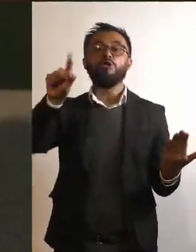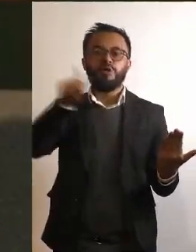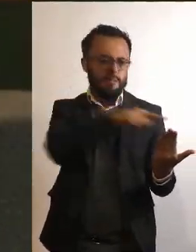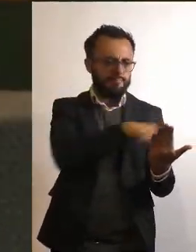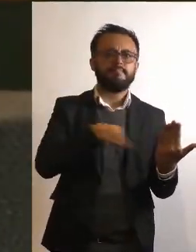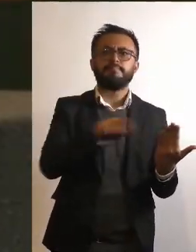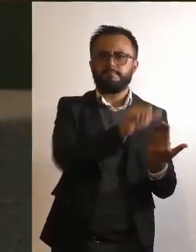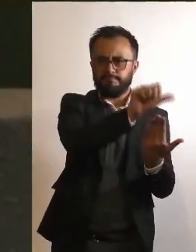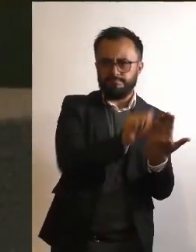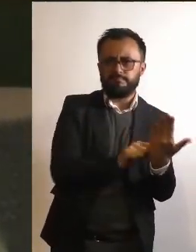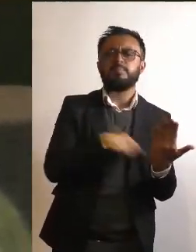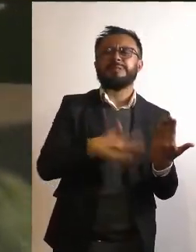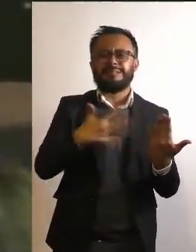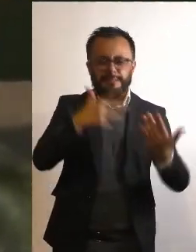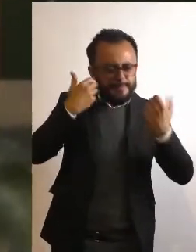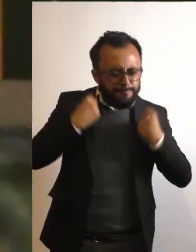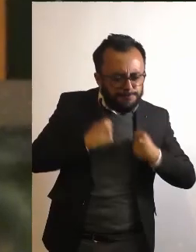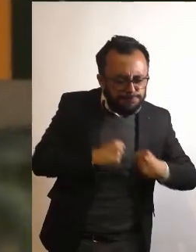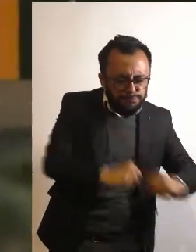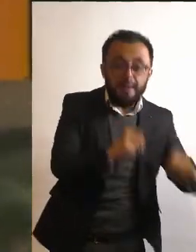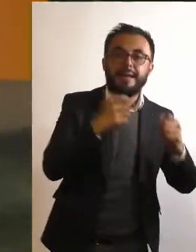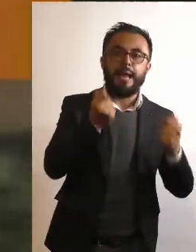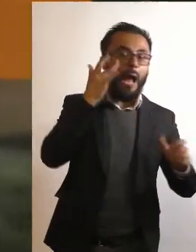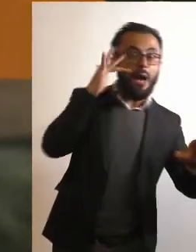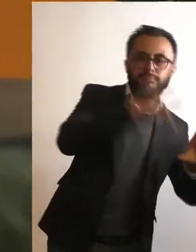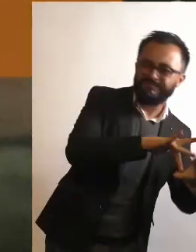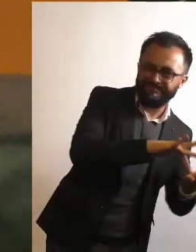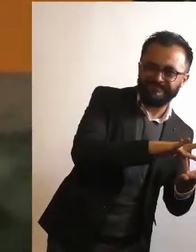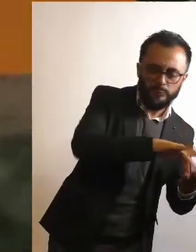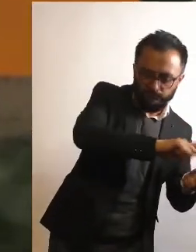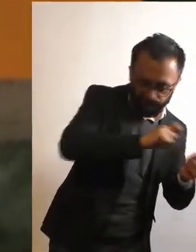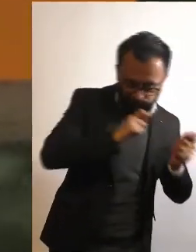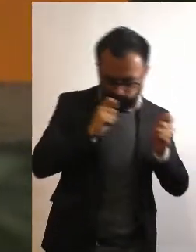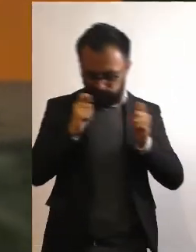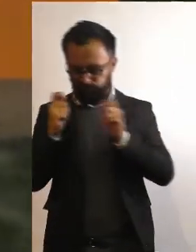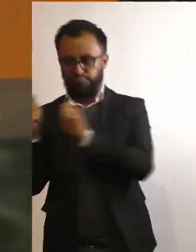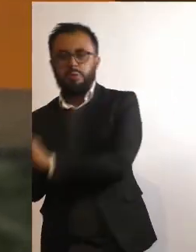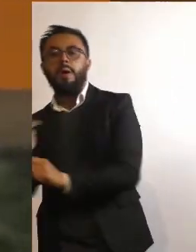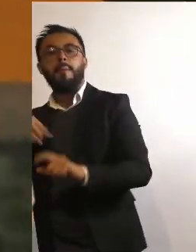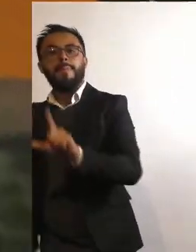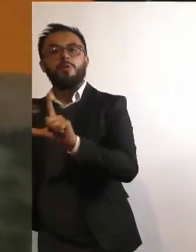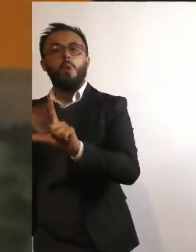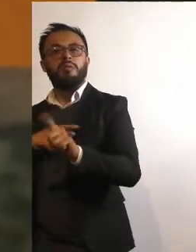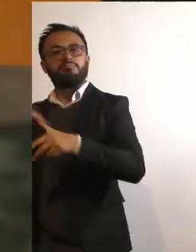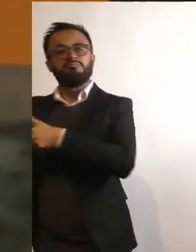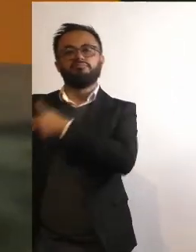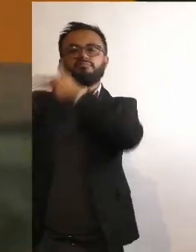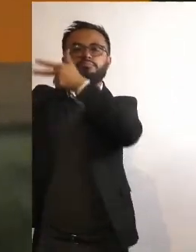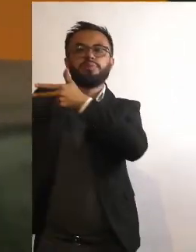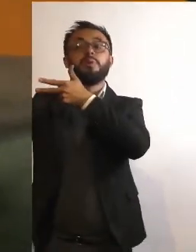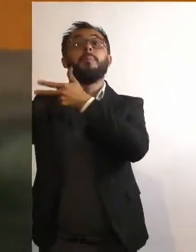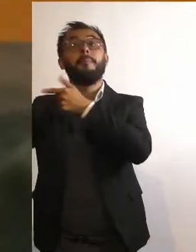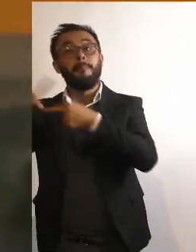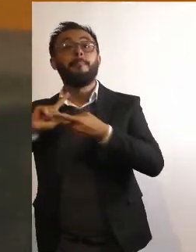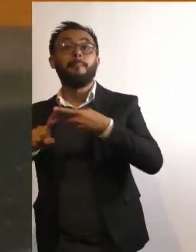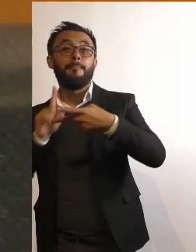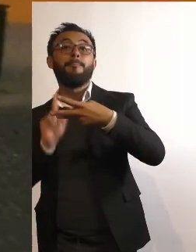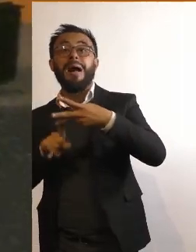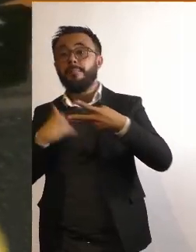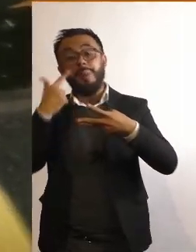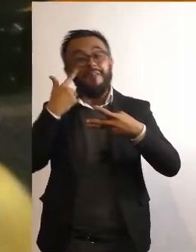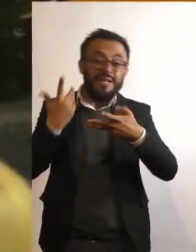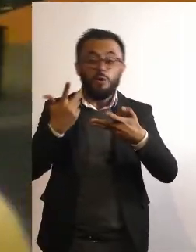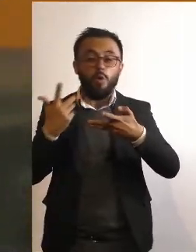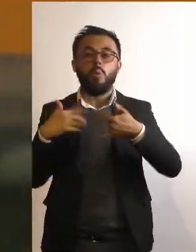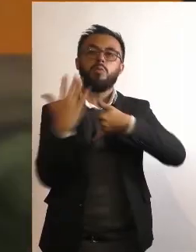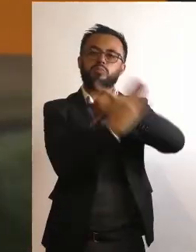Se están convirtiendo en programas virtuales o en programas de registro único que pueden operar incluso en distintos lugares del país. Este